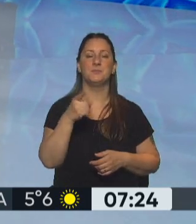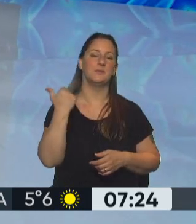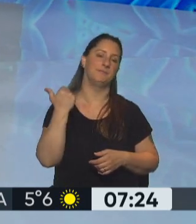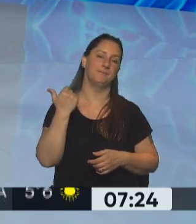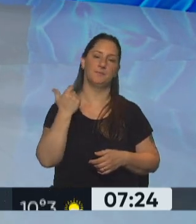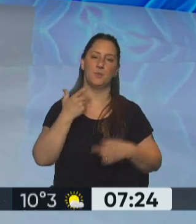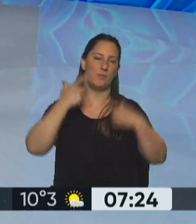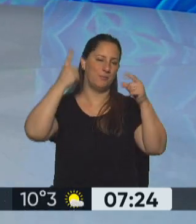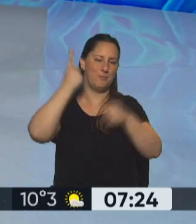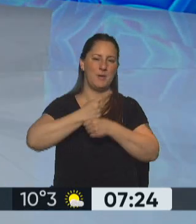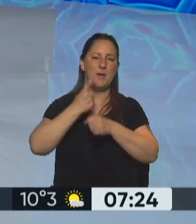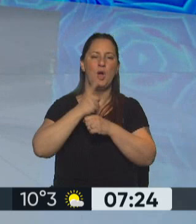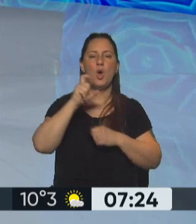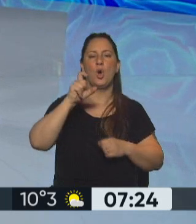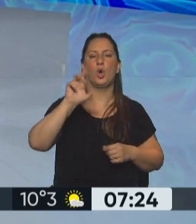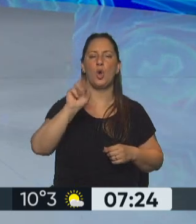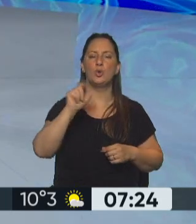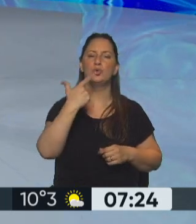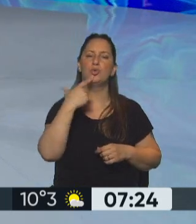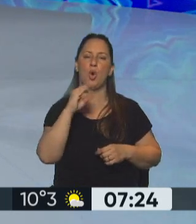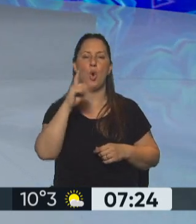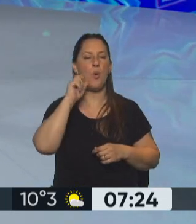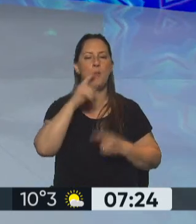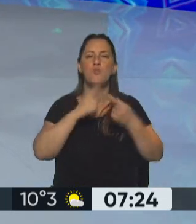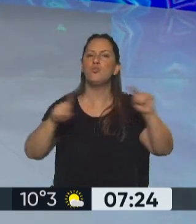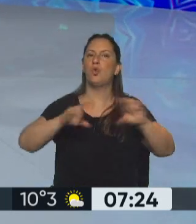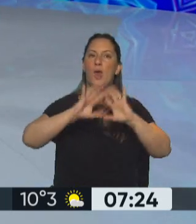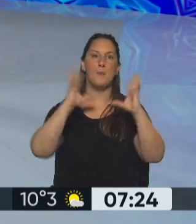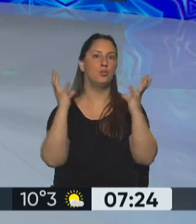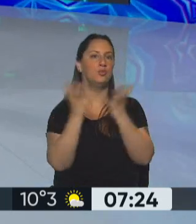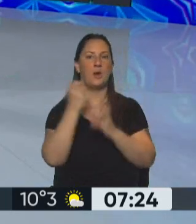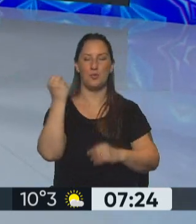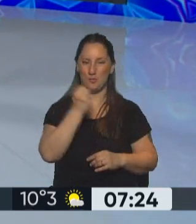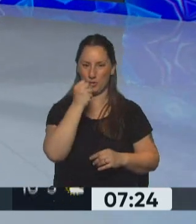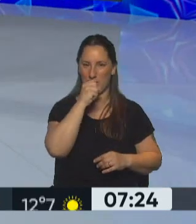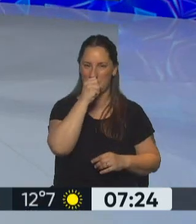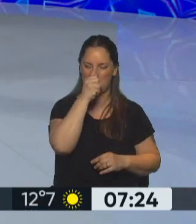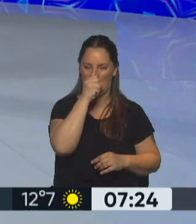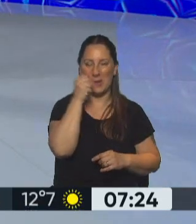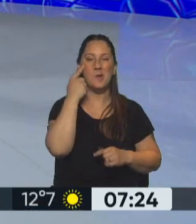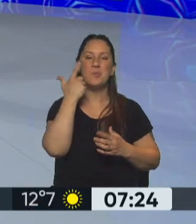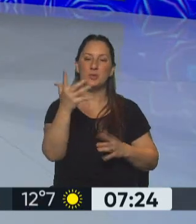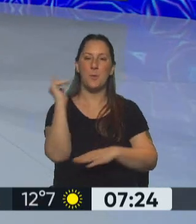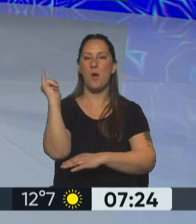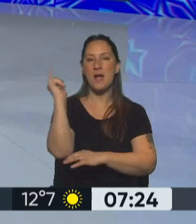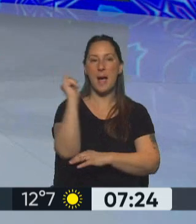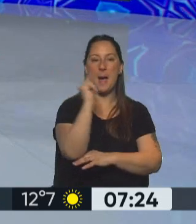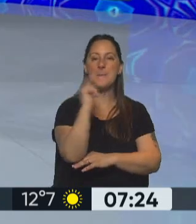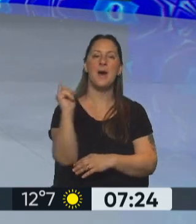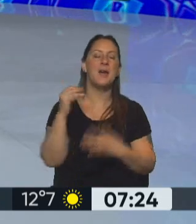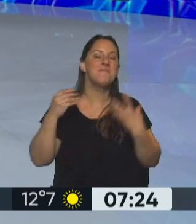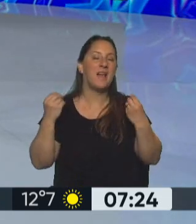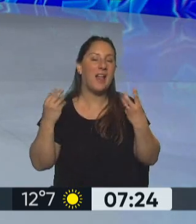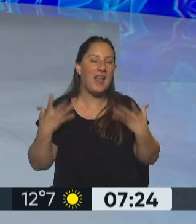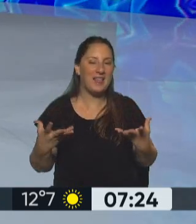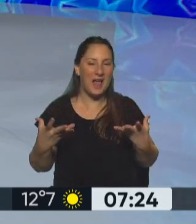del crossover, una persona muy importante en el mundo de la música, y estuvimos allí registrando con nuestras cámaras qué pasaba